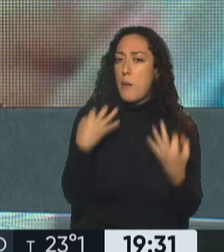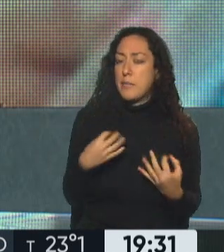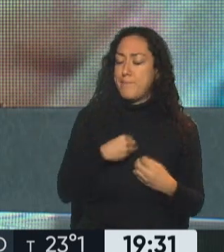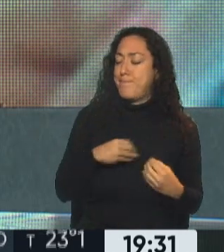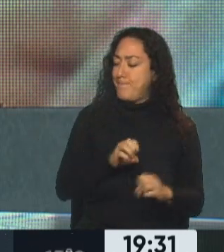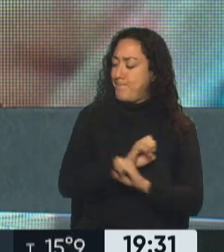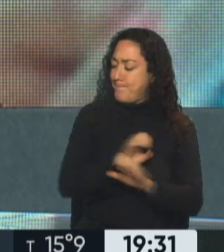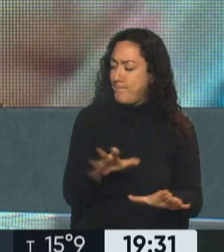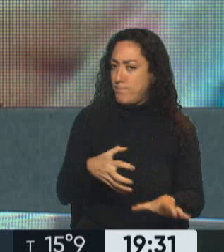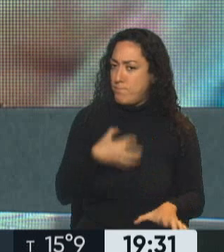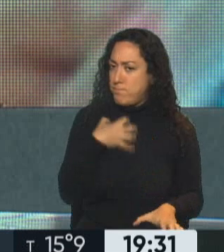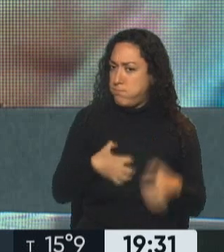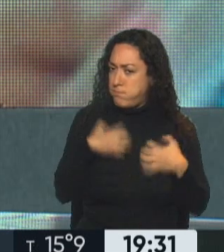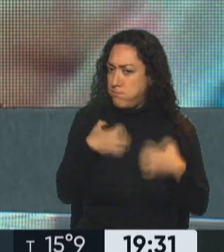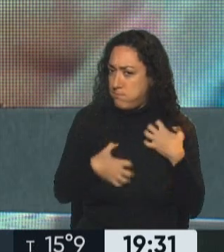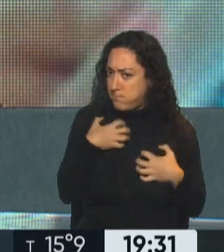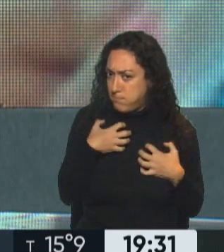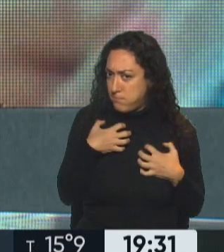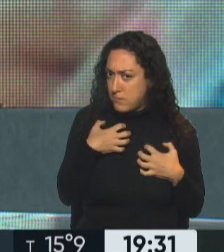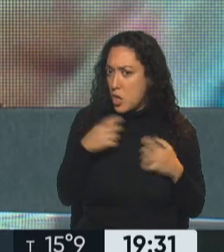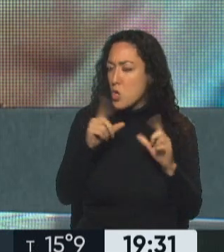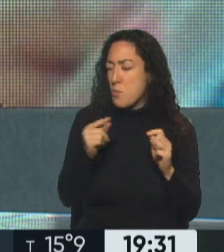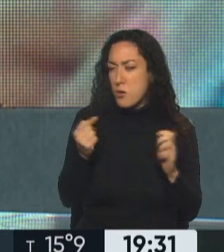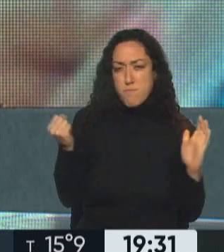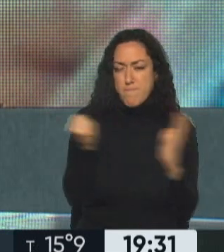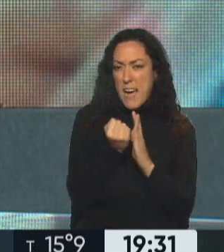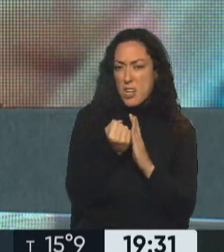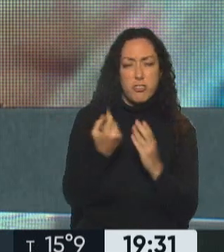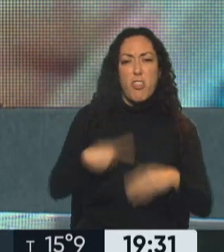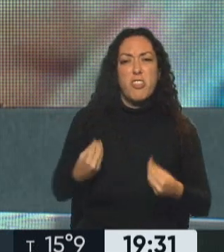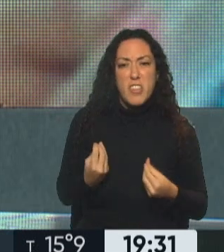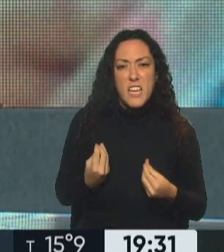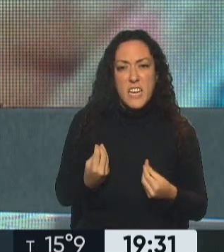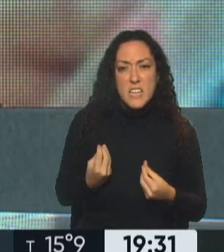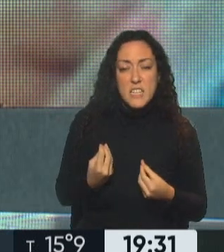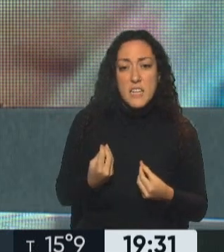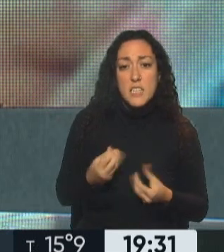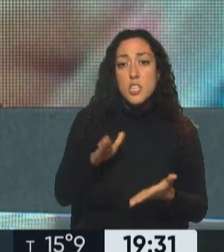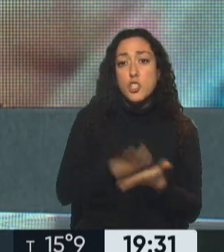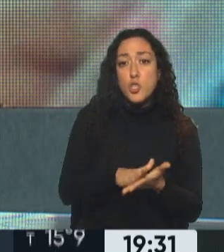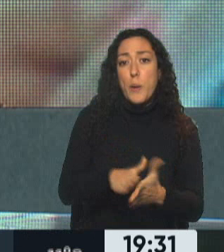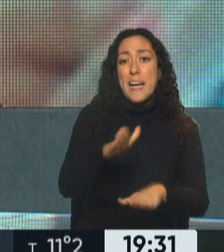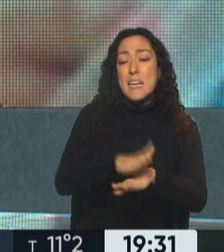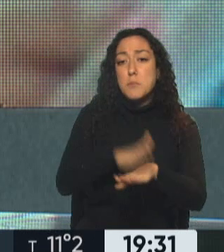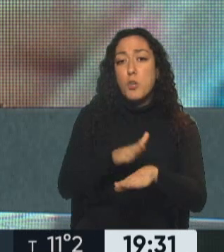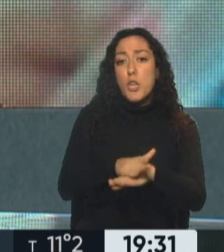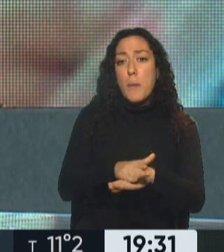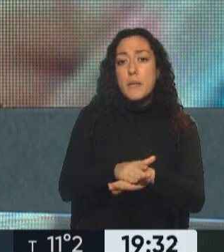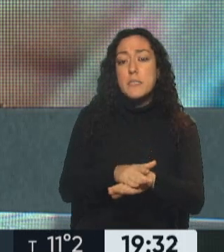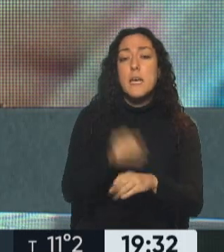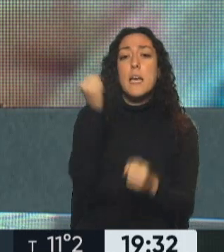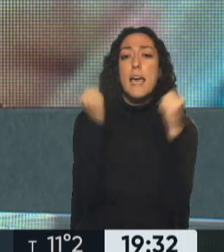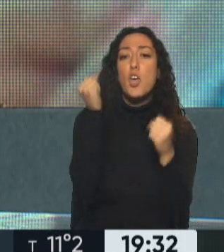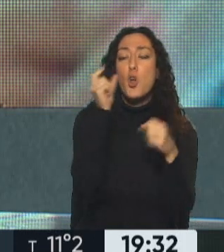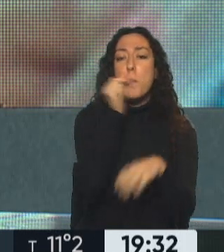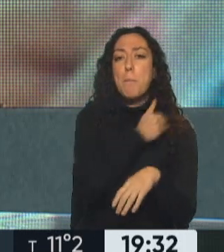un número, la verdad que muy impactante. ¿De qué estoy hablando? Estoy hablando del incumplimiento de las responsabilidades económicas de